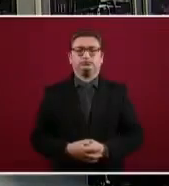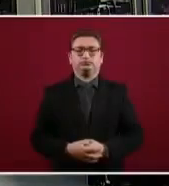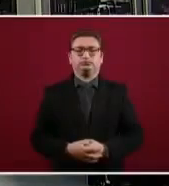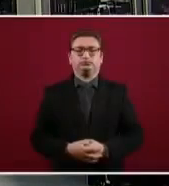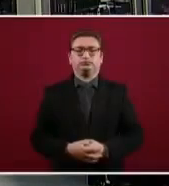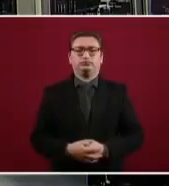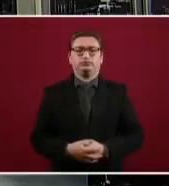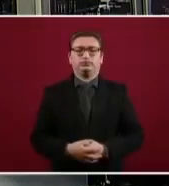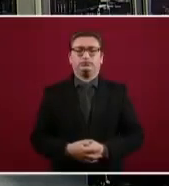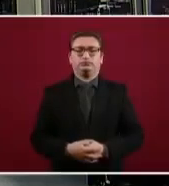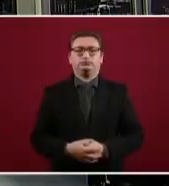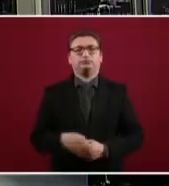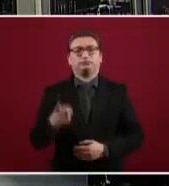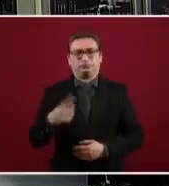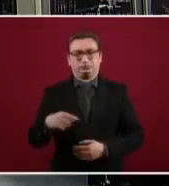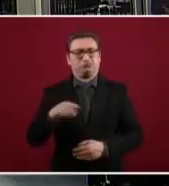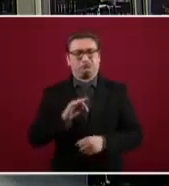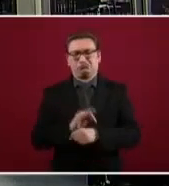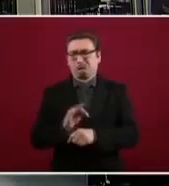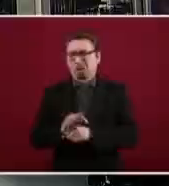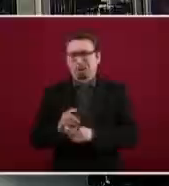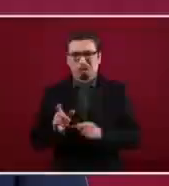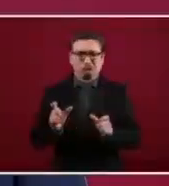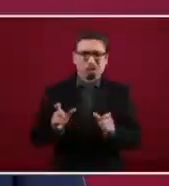activos en la defensa